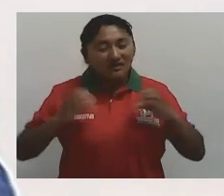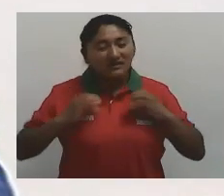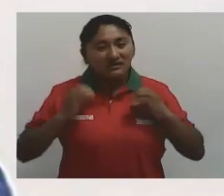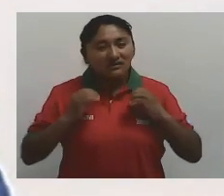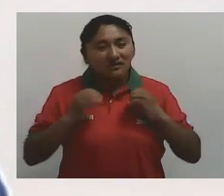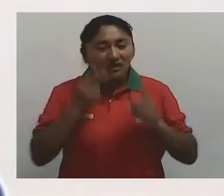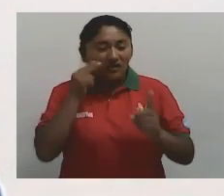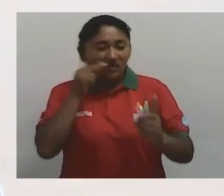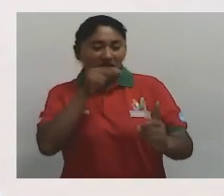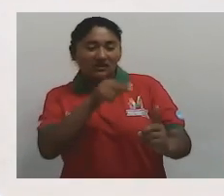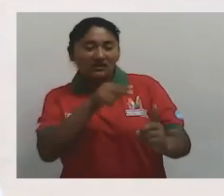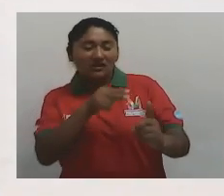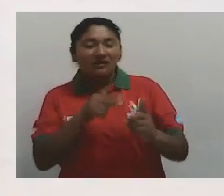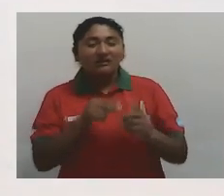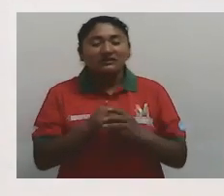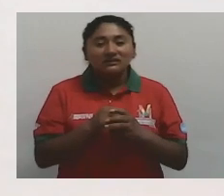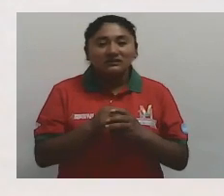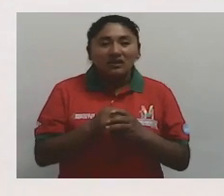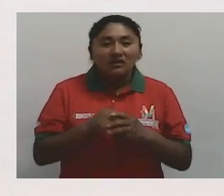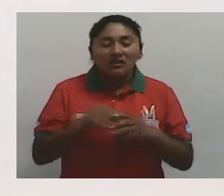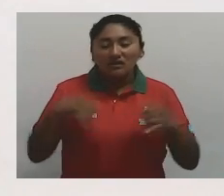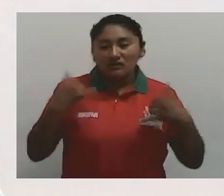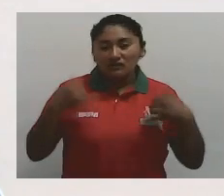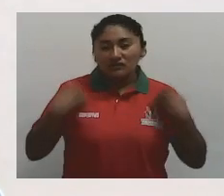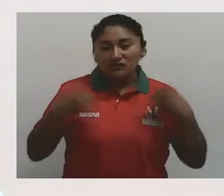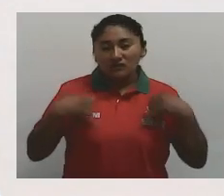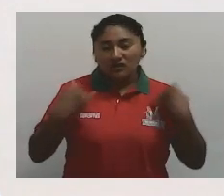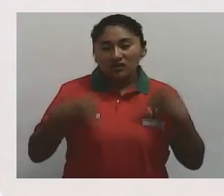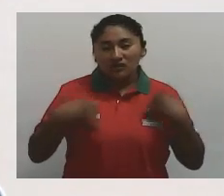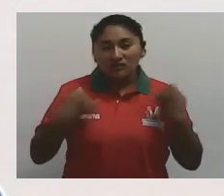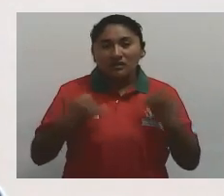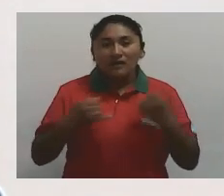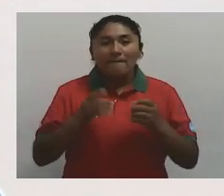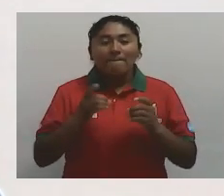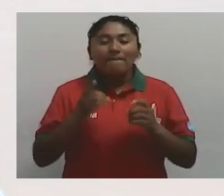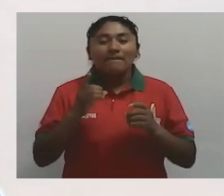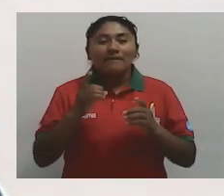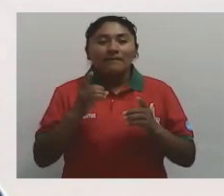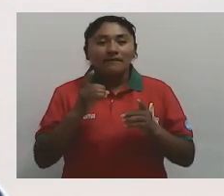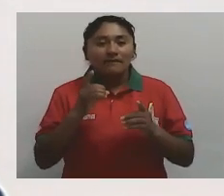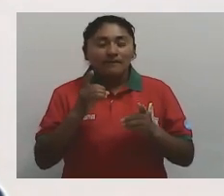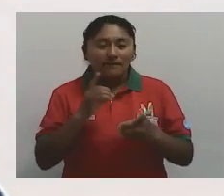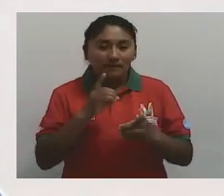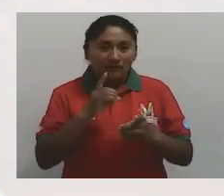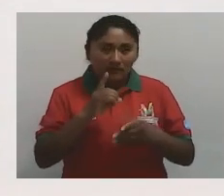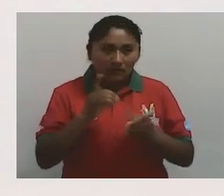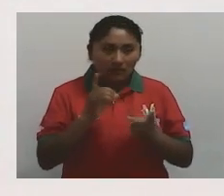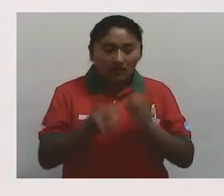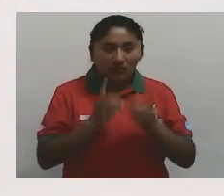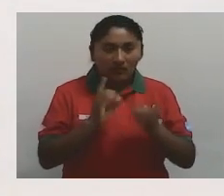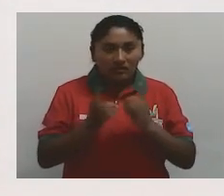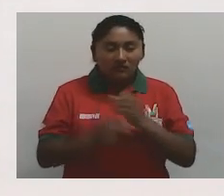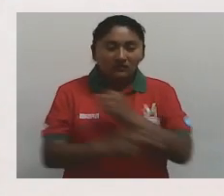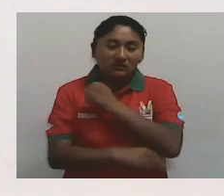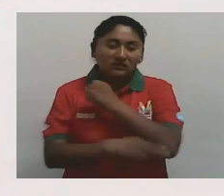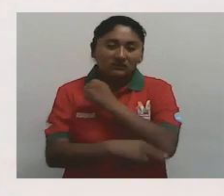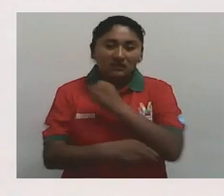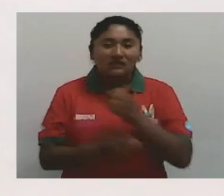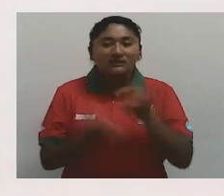primario, presidente Evo. Entonces, estamos muy felices porque se está llevando a cabo, se está desarrollando y quiero